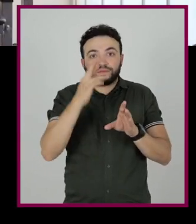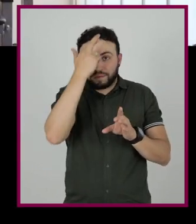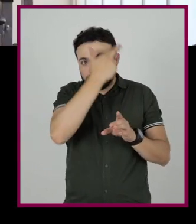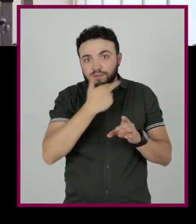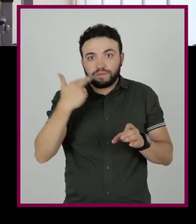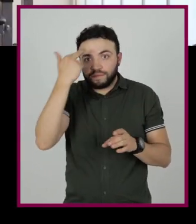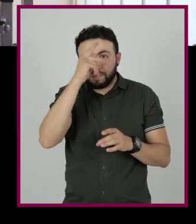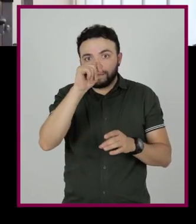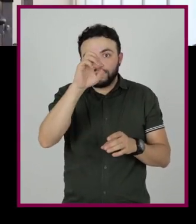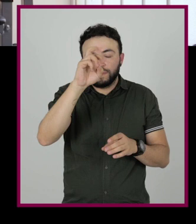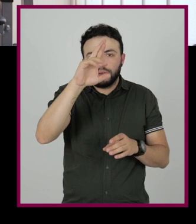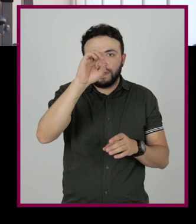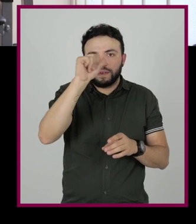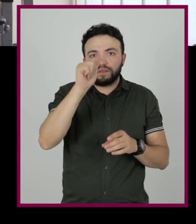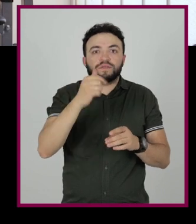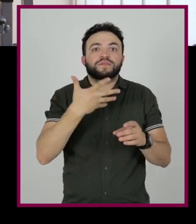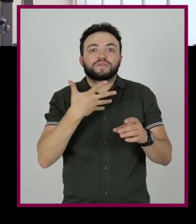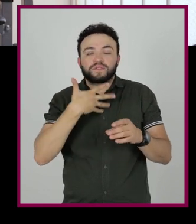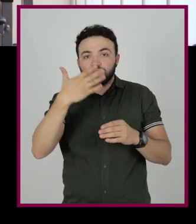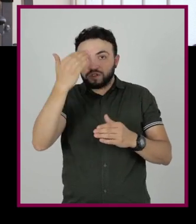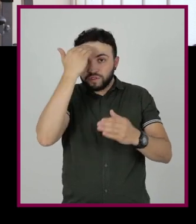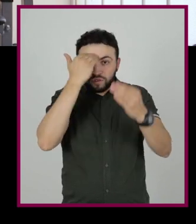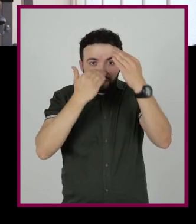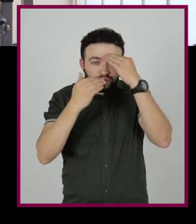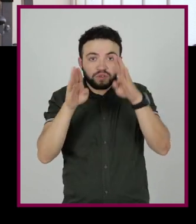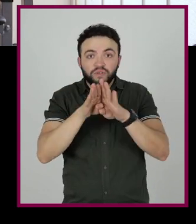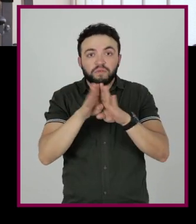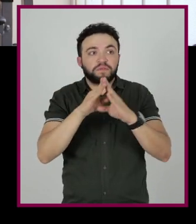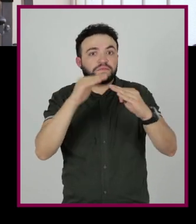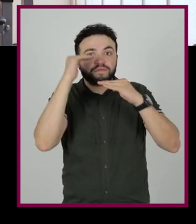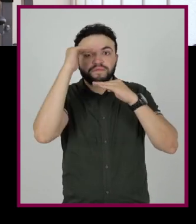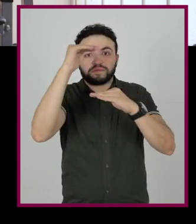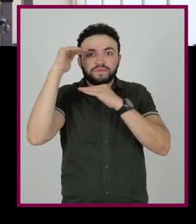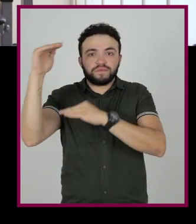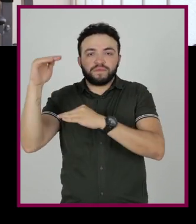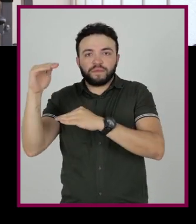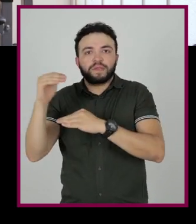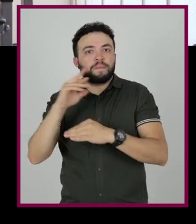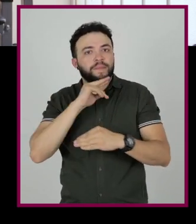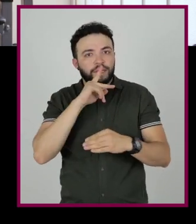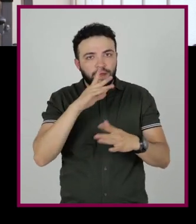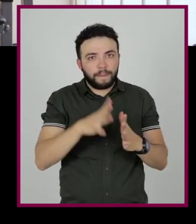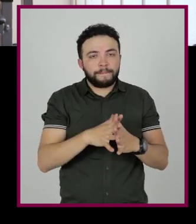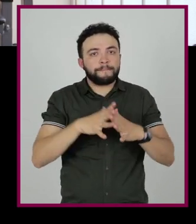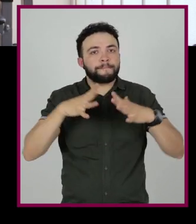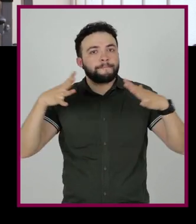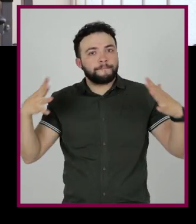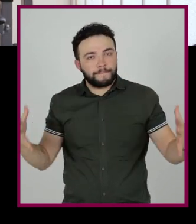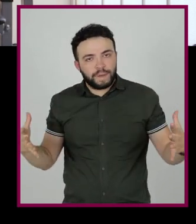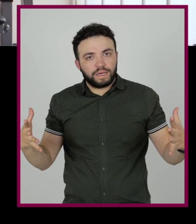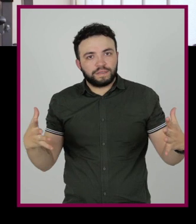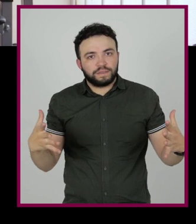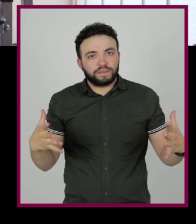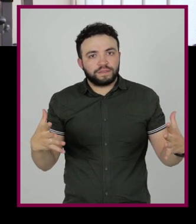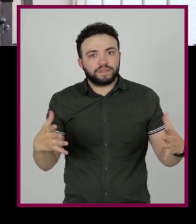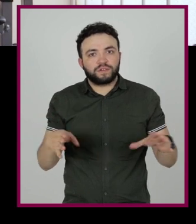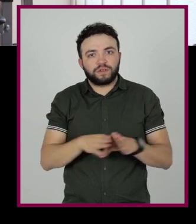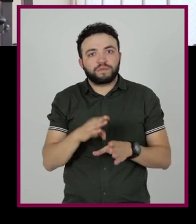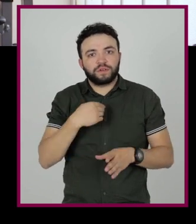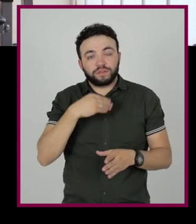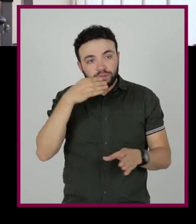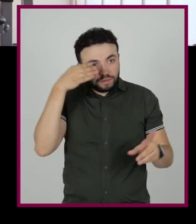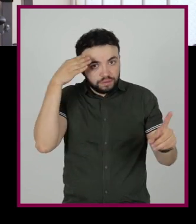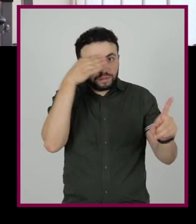riesgo de solo revisar teorías y tener un conocimiento limitado en otros aspectos. En lugar de hacer más amplia tu investigación y no